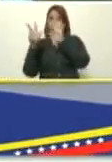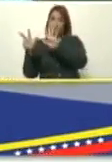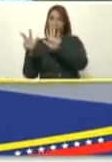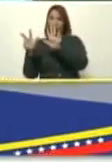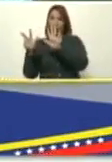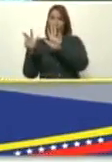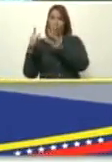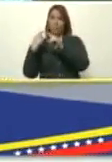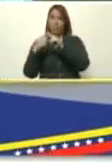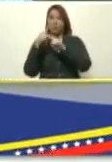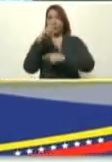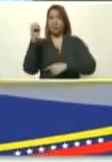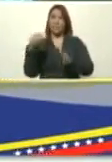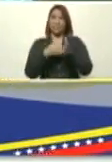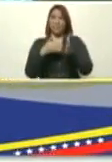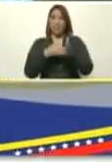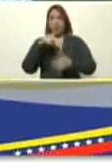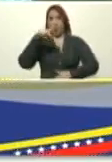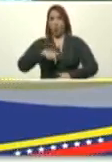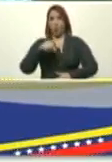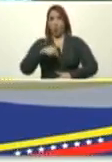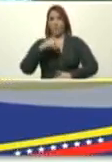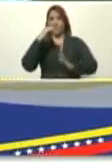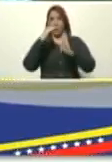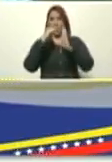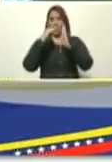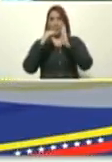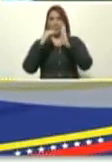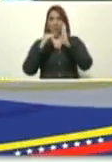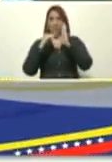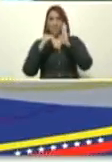hoy, con tendencia a la baja,